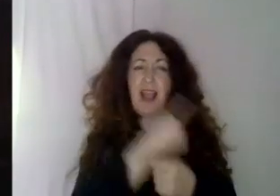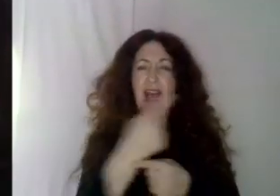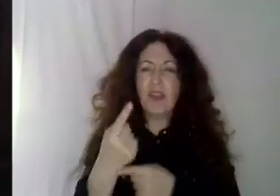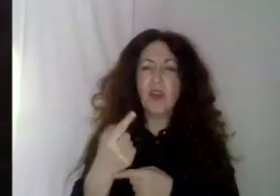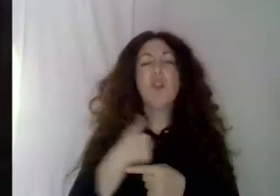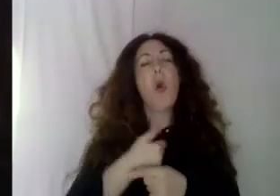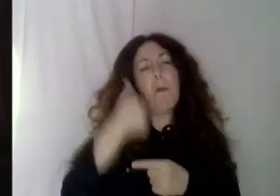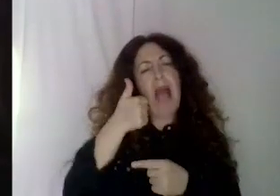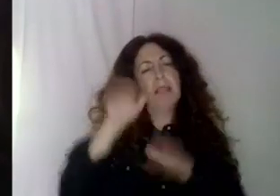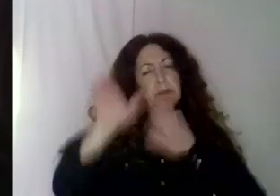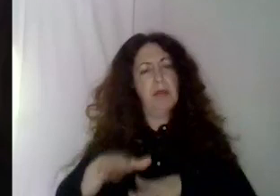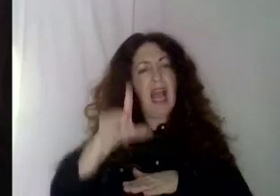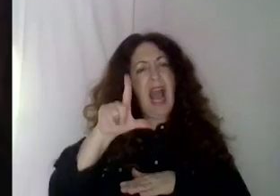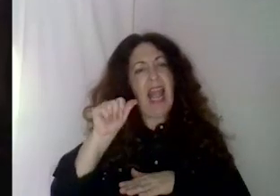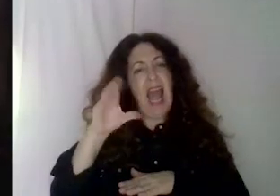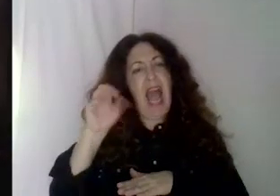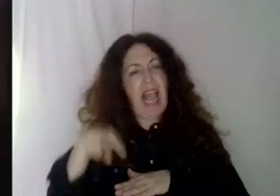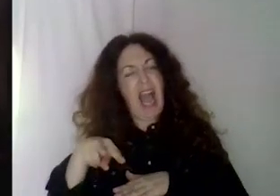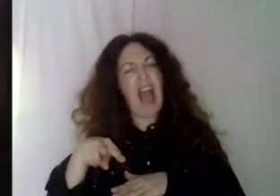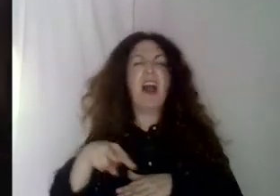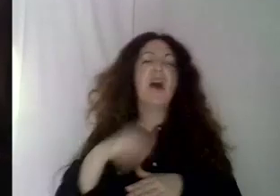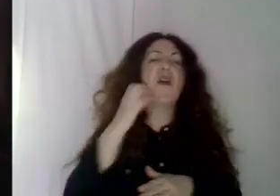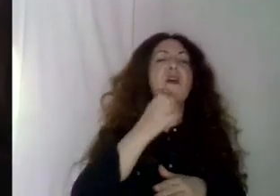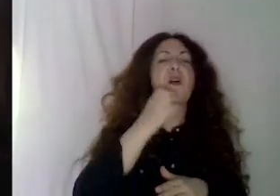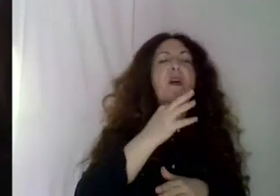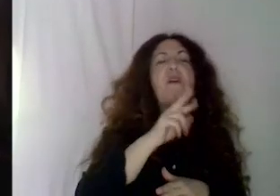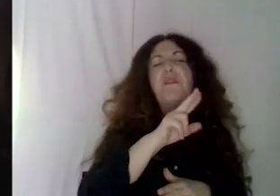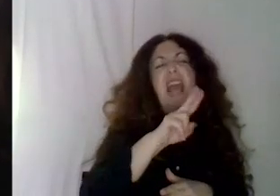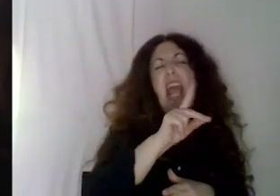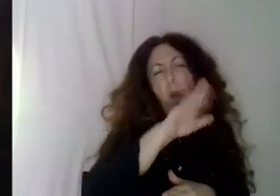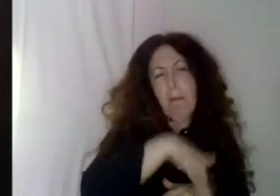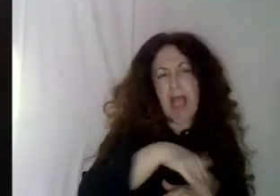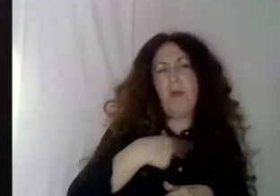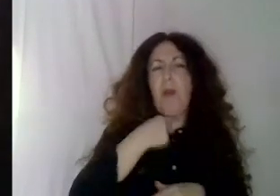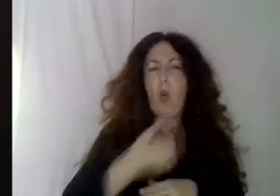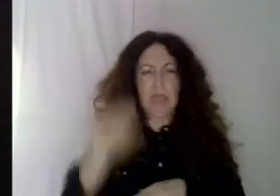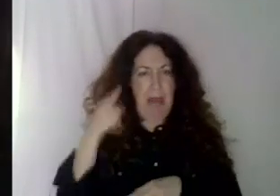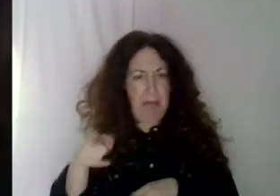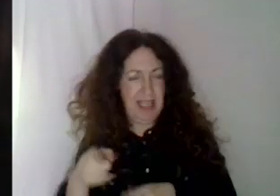escuchaba, porque se dedicaba a lo que yo me interesaba de joven, que era el amor cortés. Porque